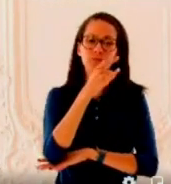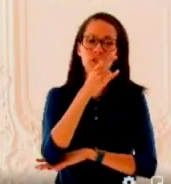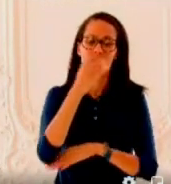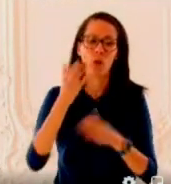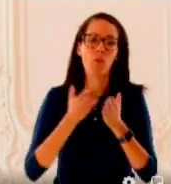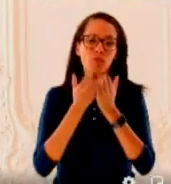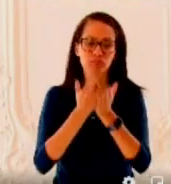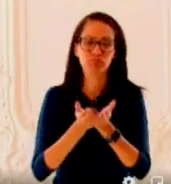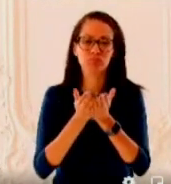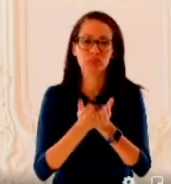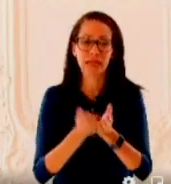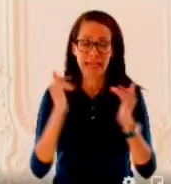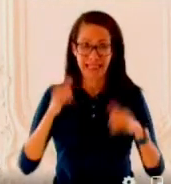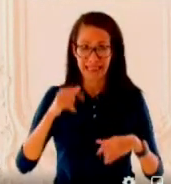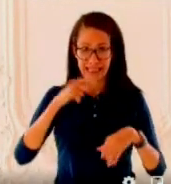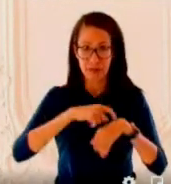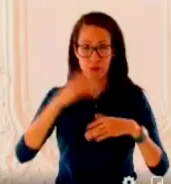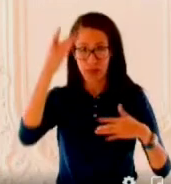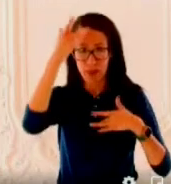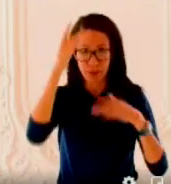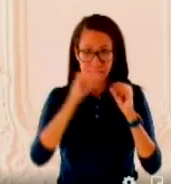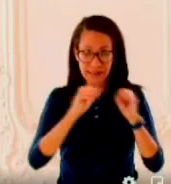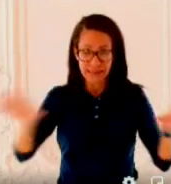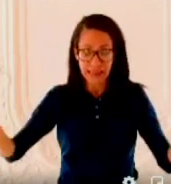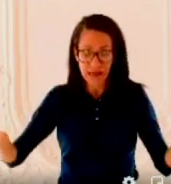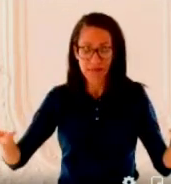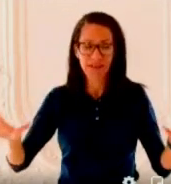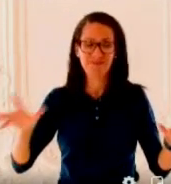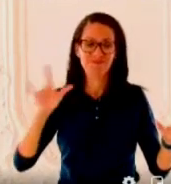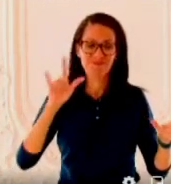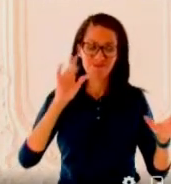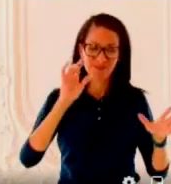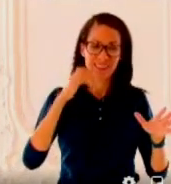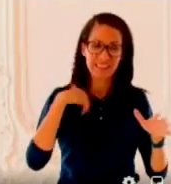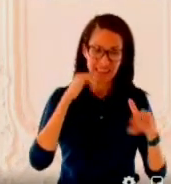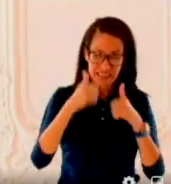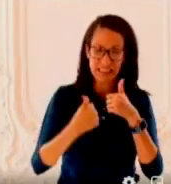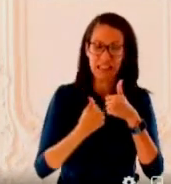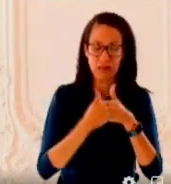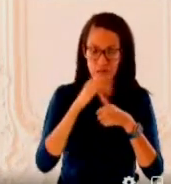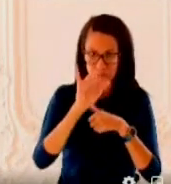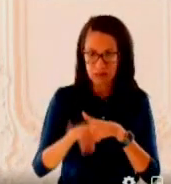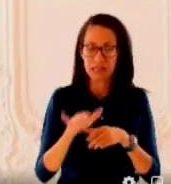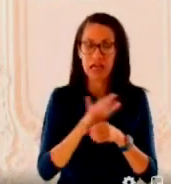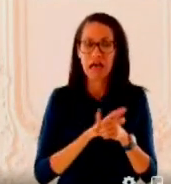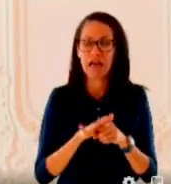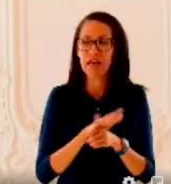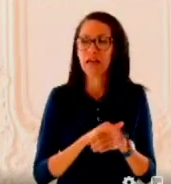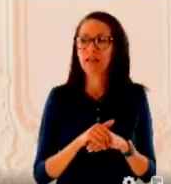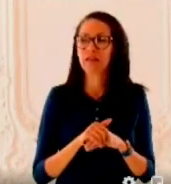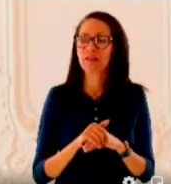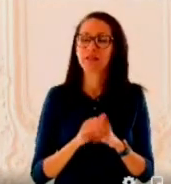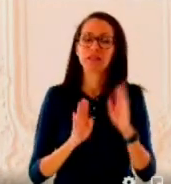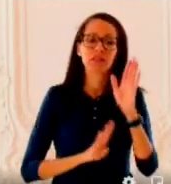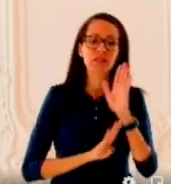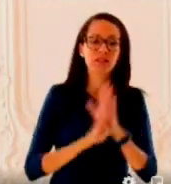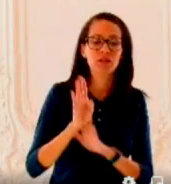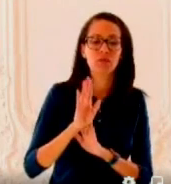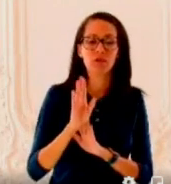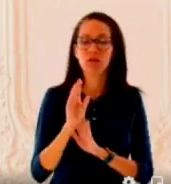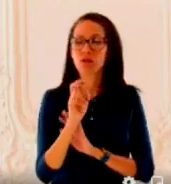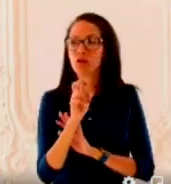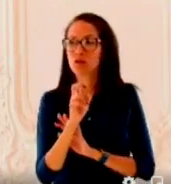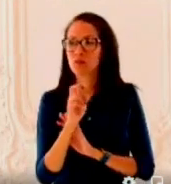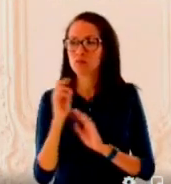pandemia, los desafíos en este sector han sido grandes. Vamos a mantener una visión de crecimiento, innovación y